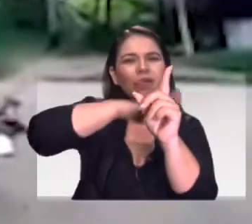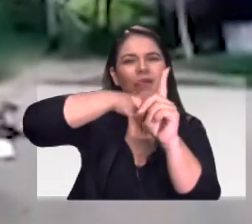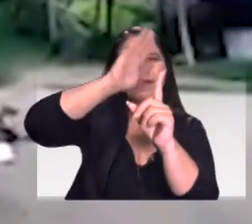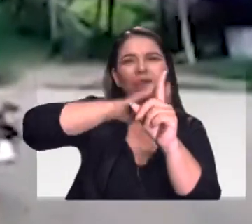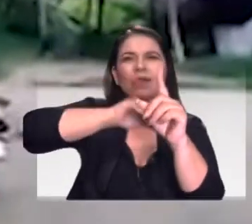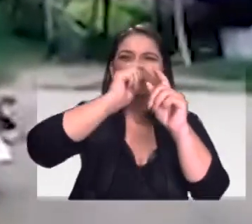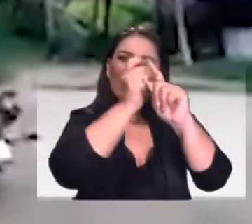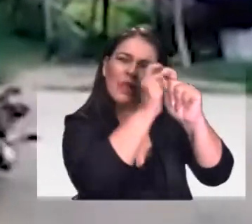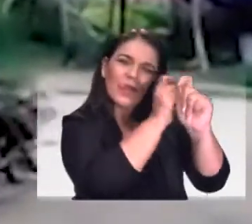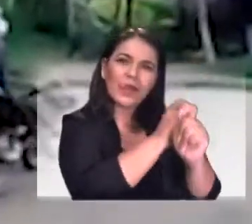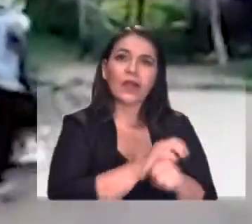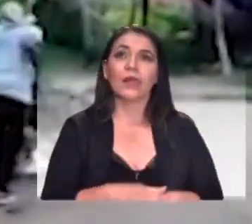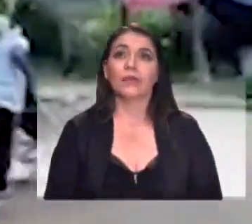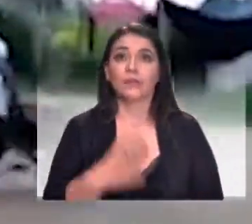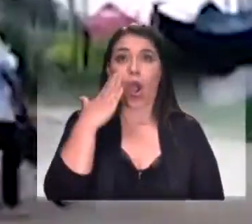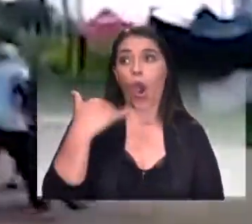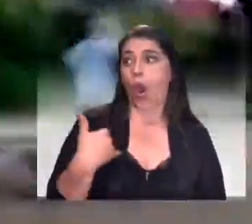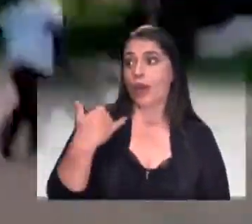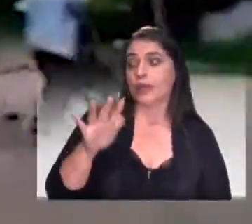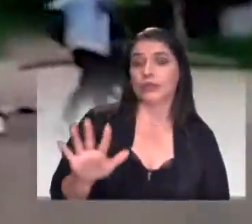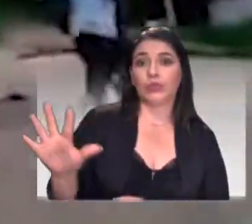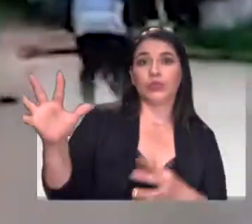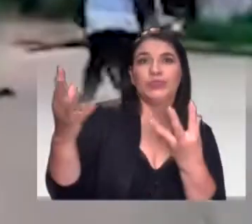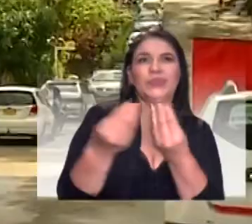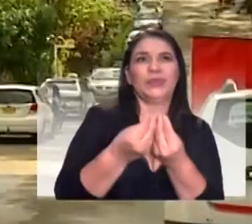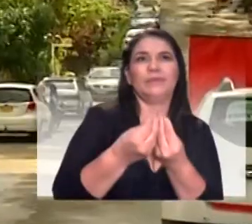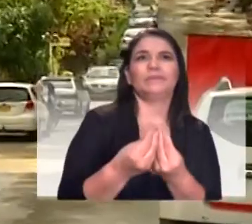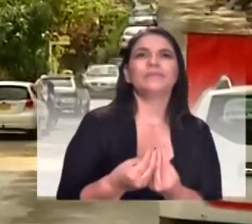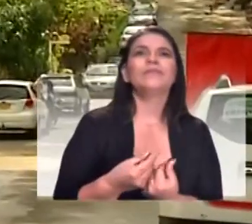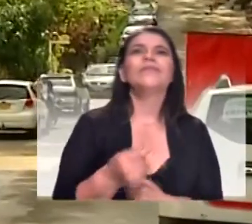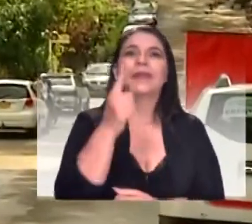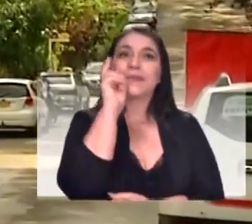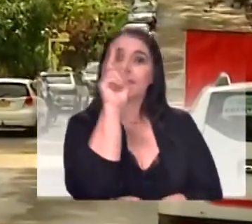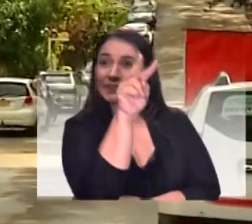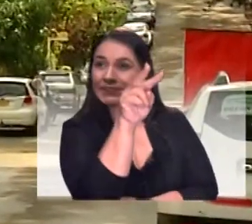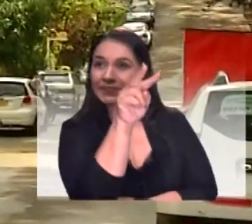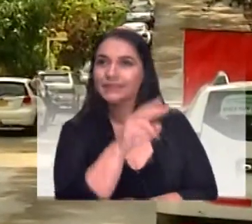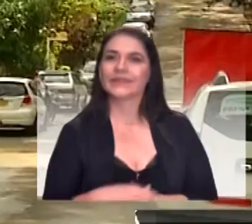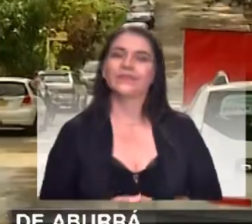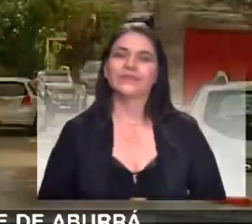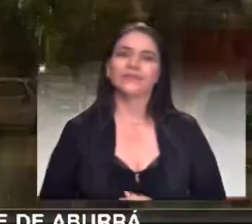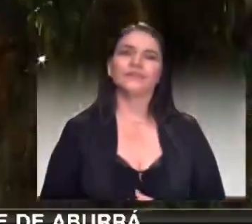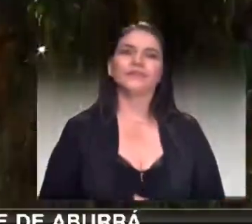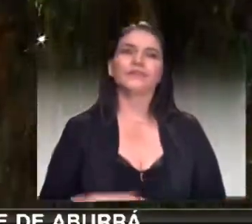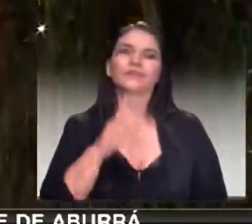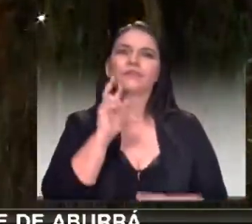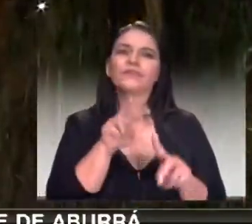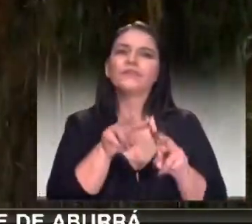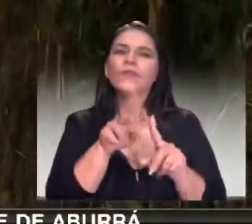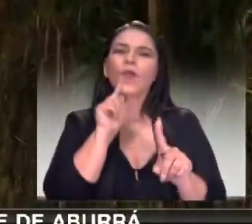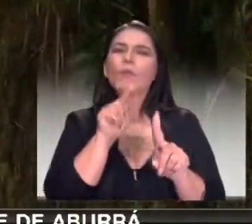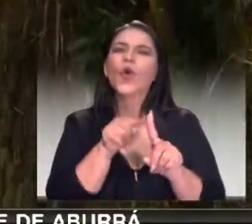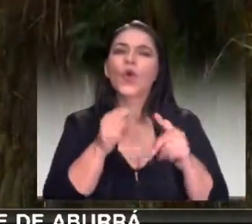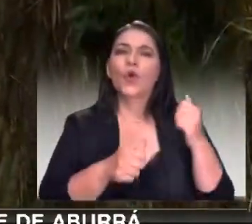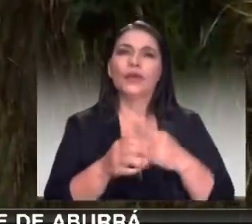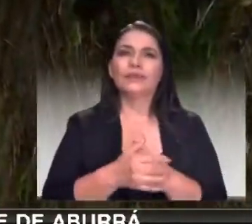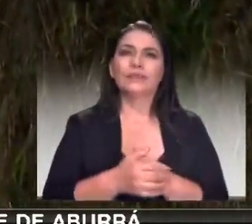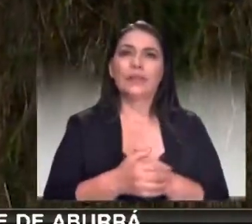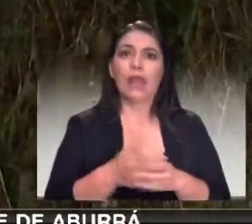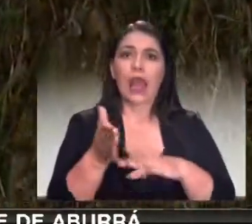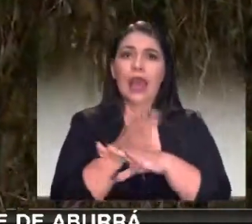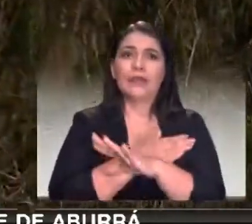grupo de jóvenes se puso la camiseta por su barrio nick y aquí está solo en bello la idea fue empezar a recuperar los espacios